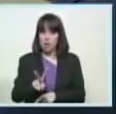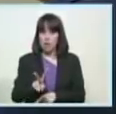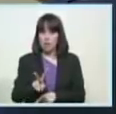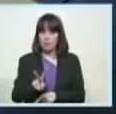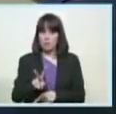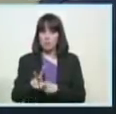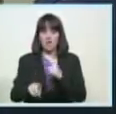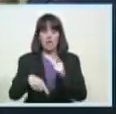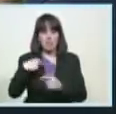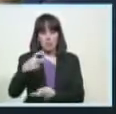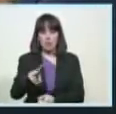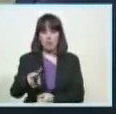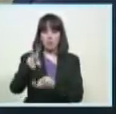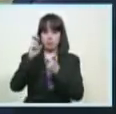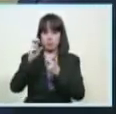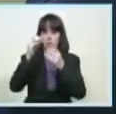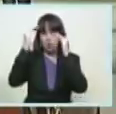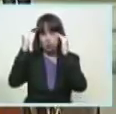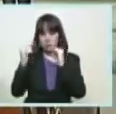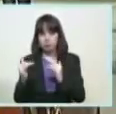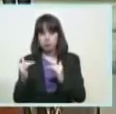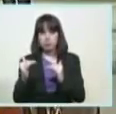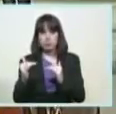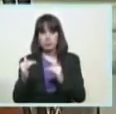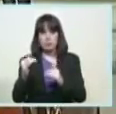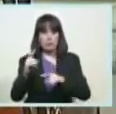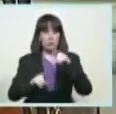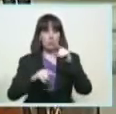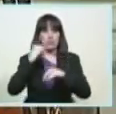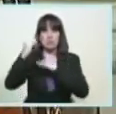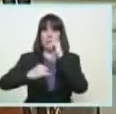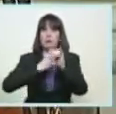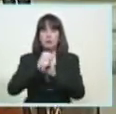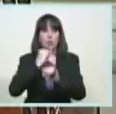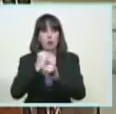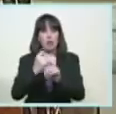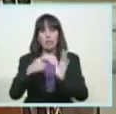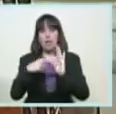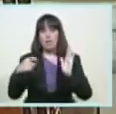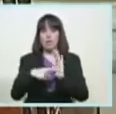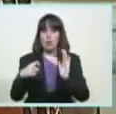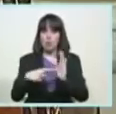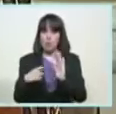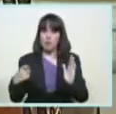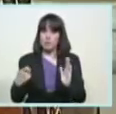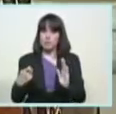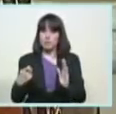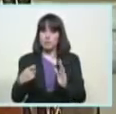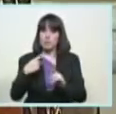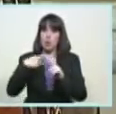su vez aliviar las cargas internacionales en materia de deuda externa